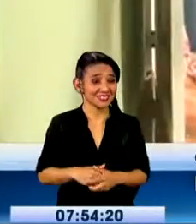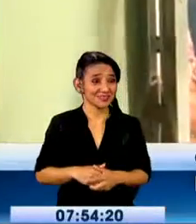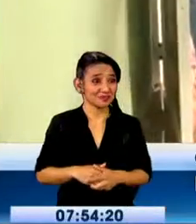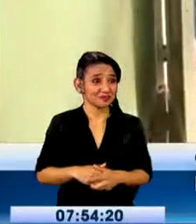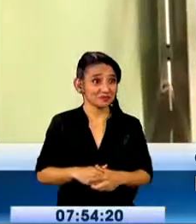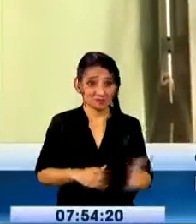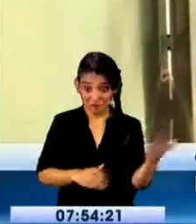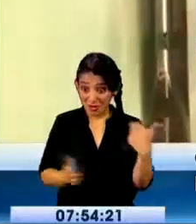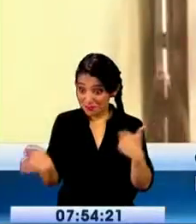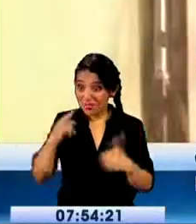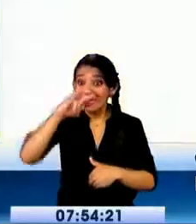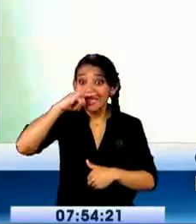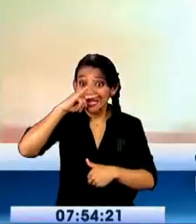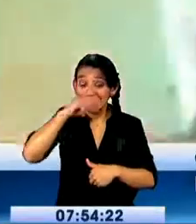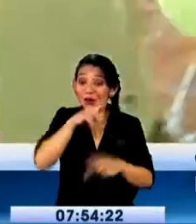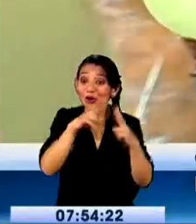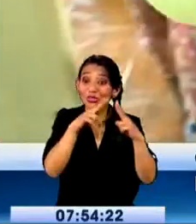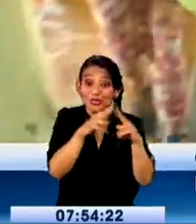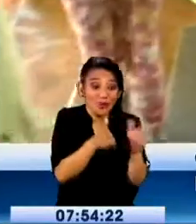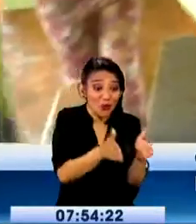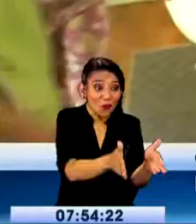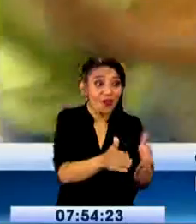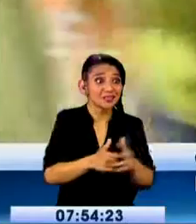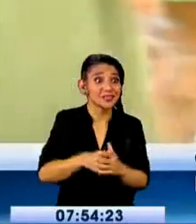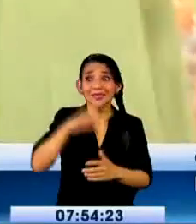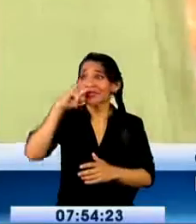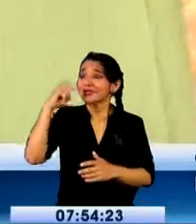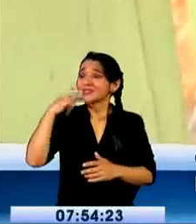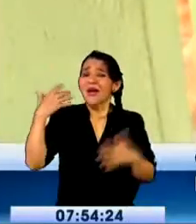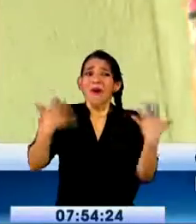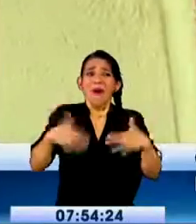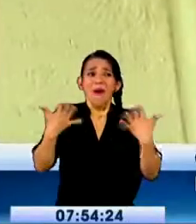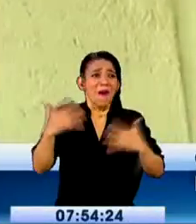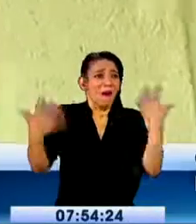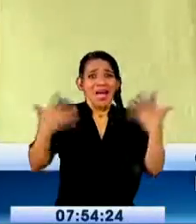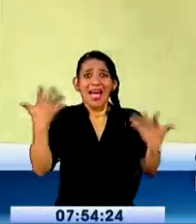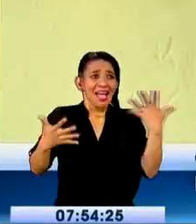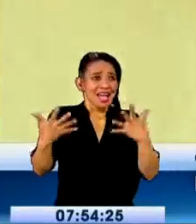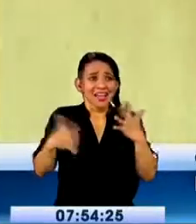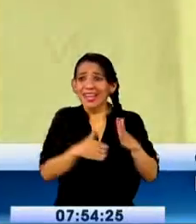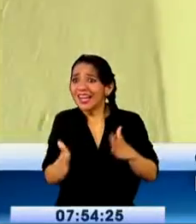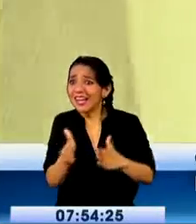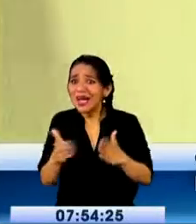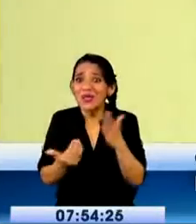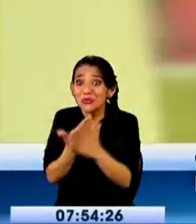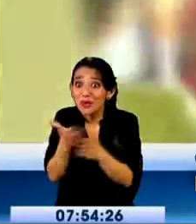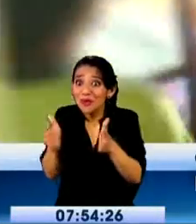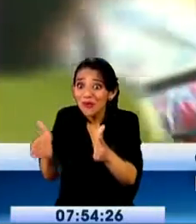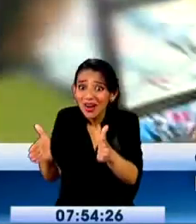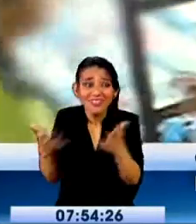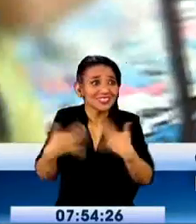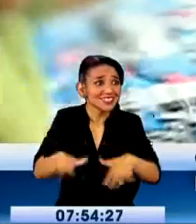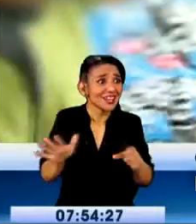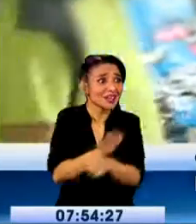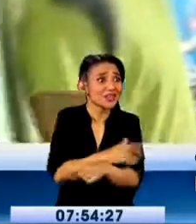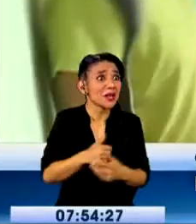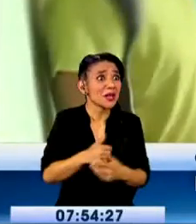Vamos, niños, que van a sus cuartos. Los niños no lo podían creer. Cada uno corría a divisar su nuevo cuarto equipado.